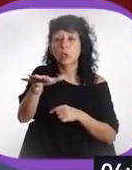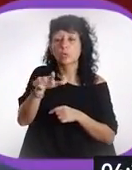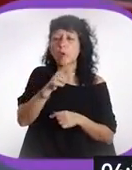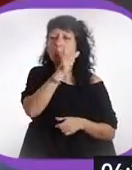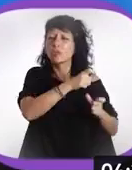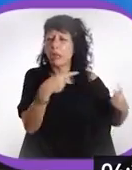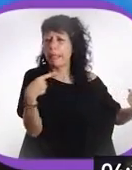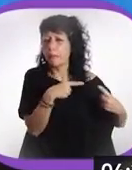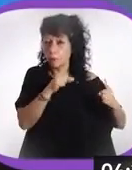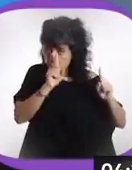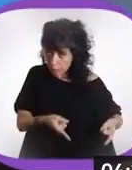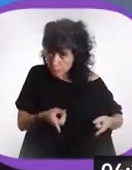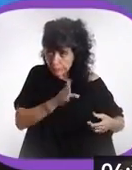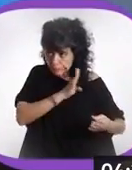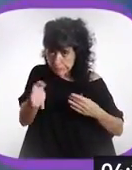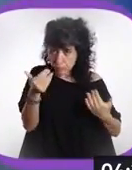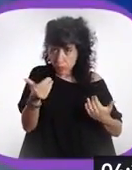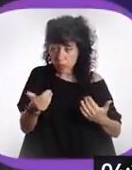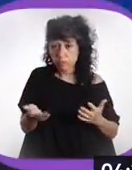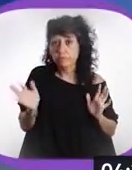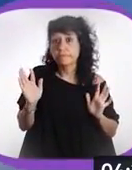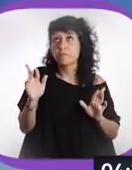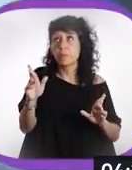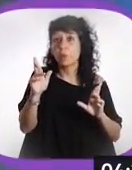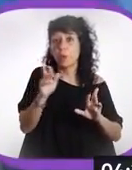zona ellos? Bueno, eso espero.